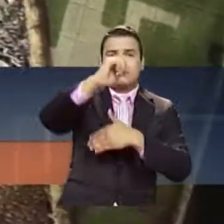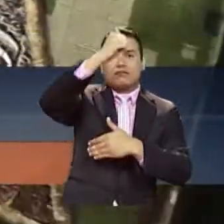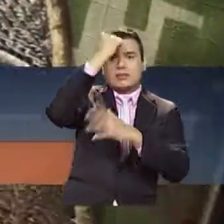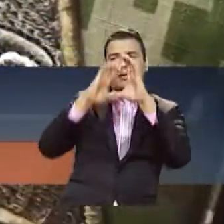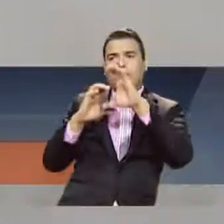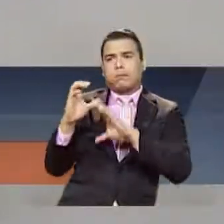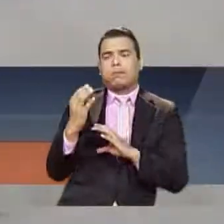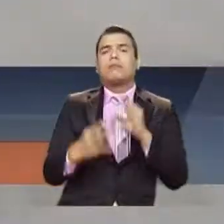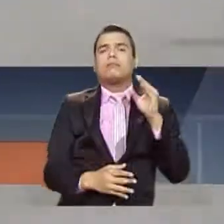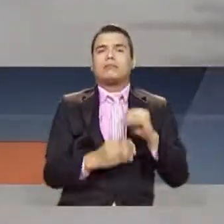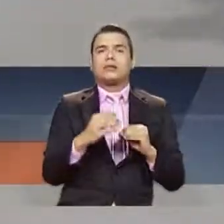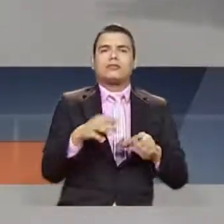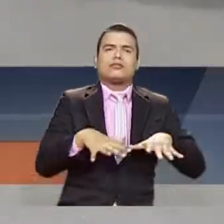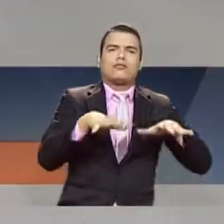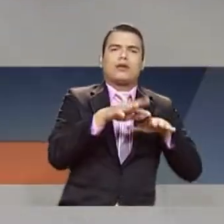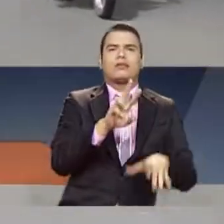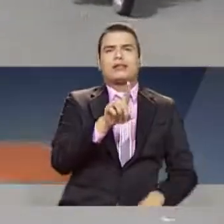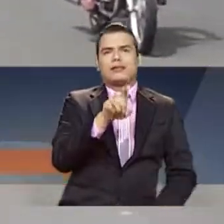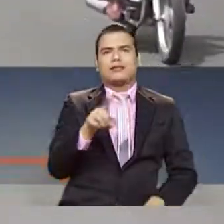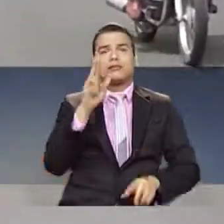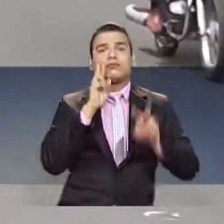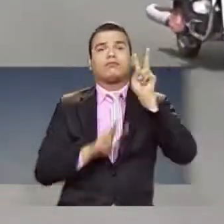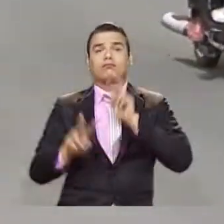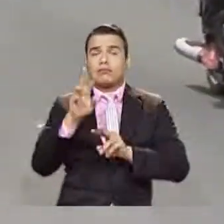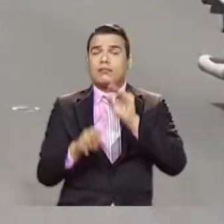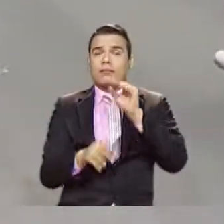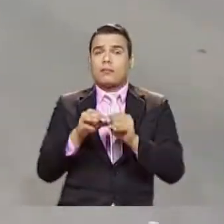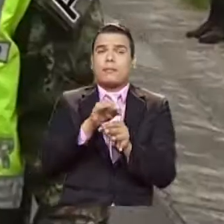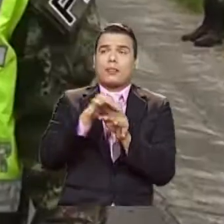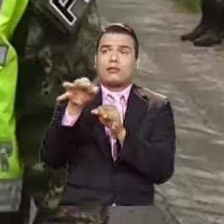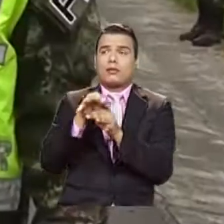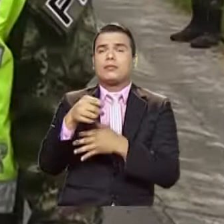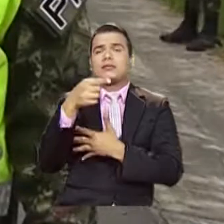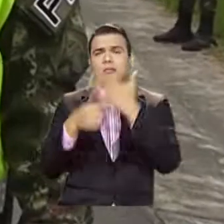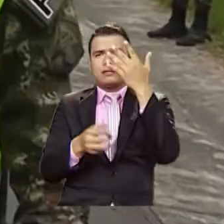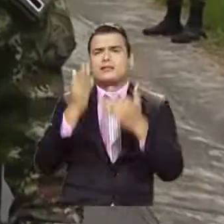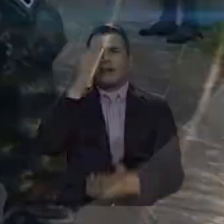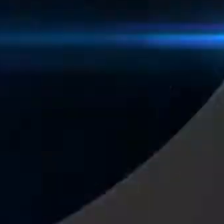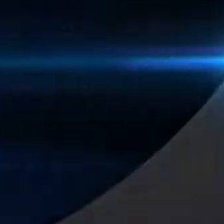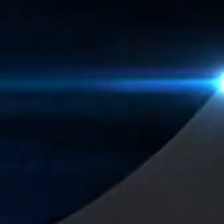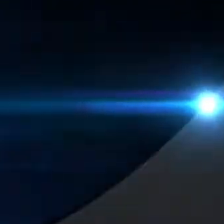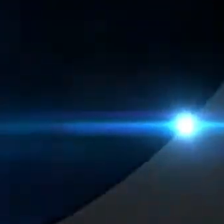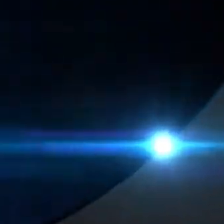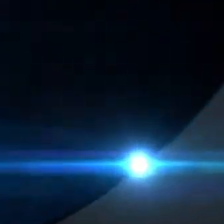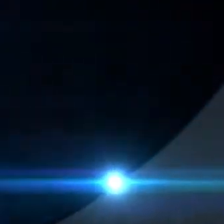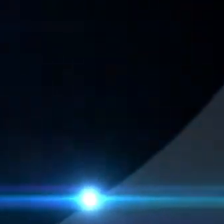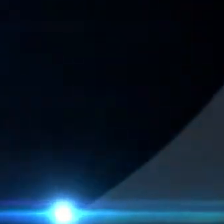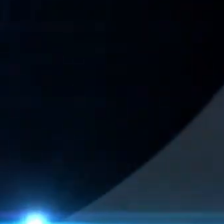26 sitios turísticos y 6 municipios reconocidos por sus procesiones.